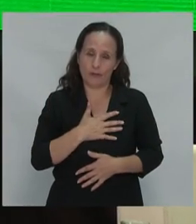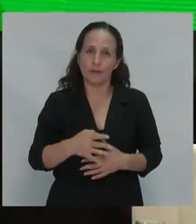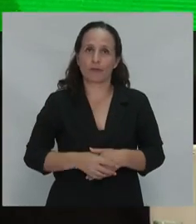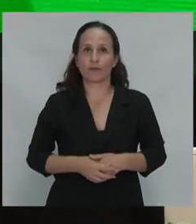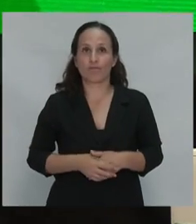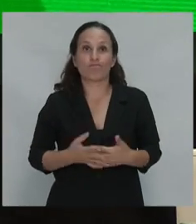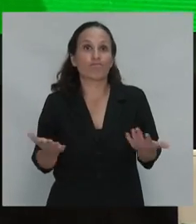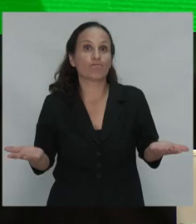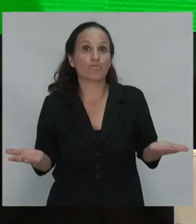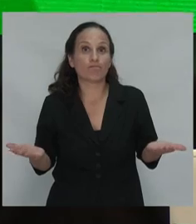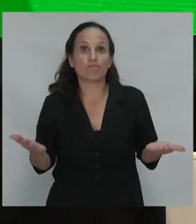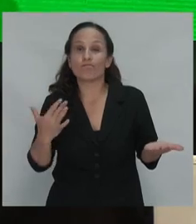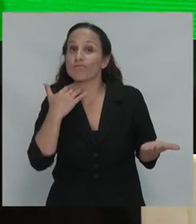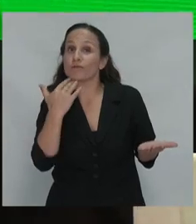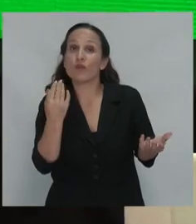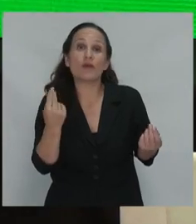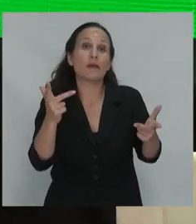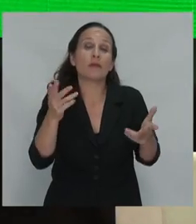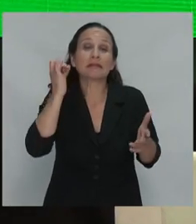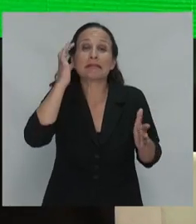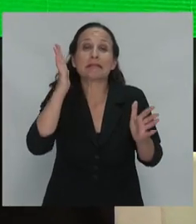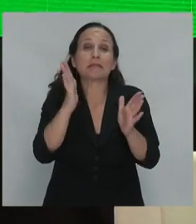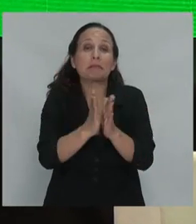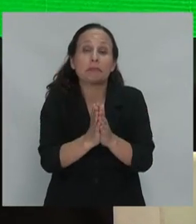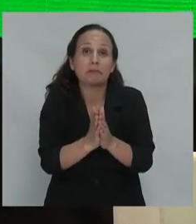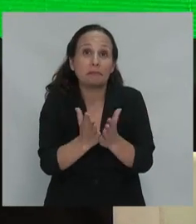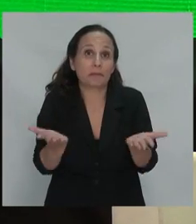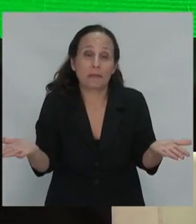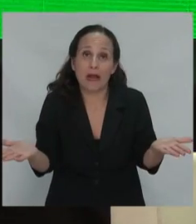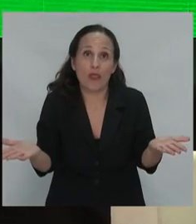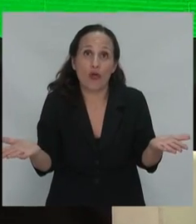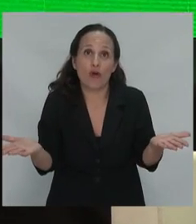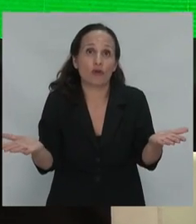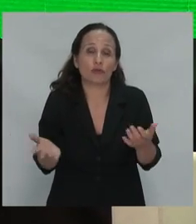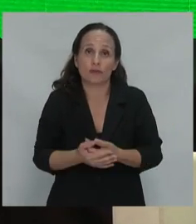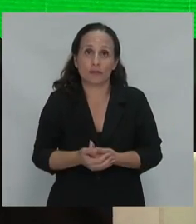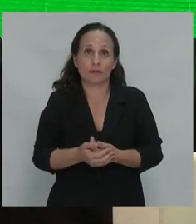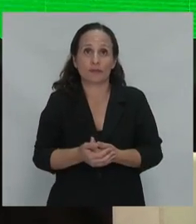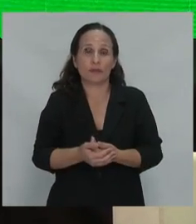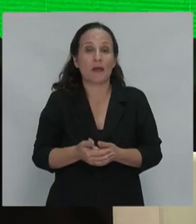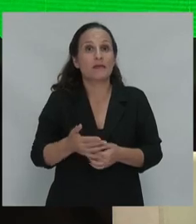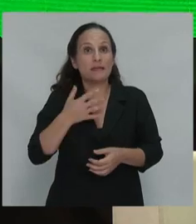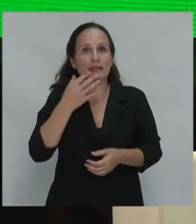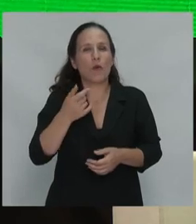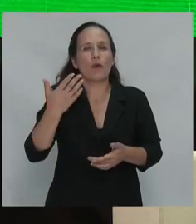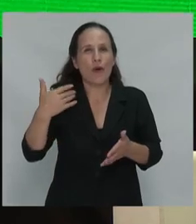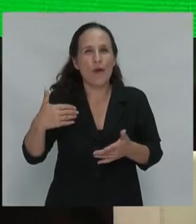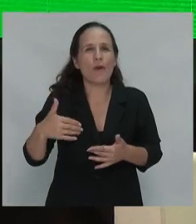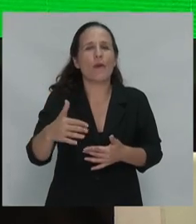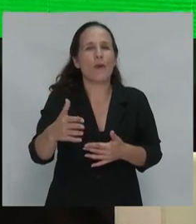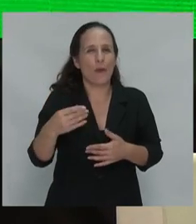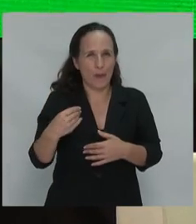no sabemos muy bien es decirles más que perdón pero estamos seguros que lo que viene ahora no sé si va a